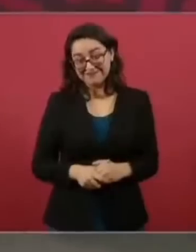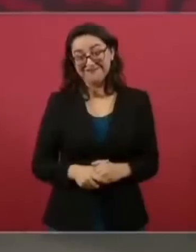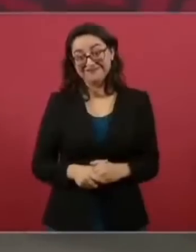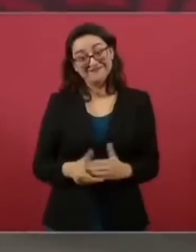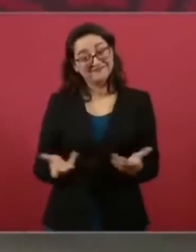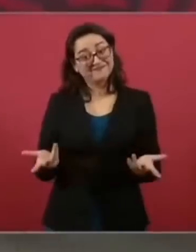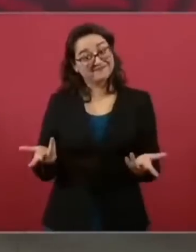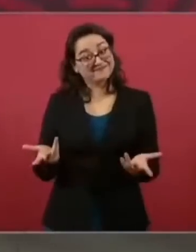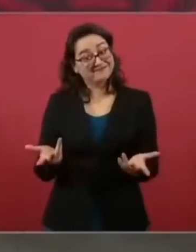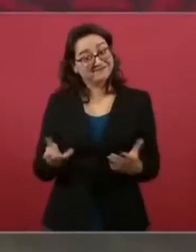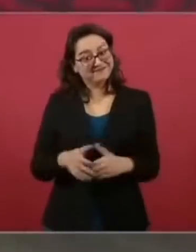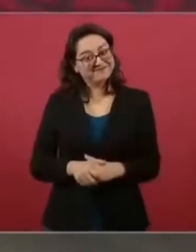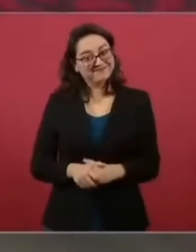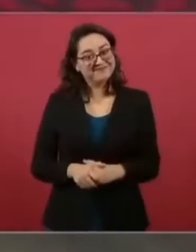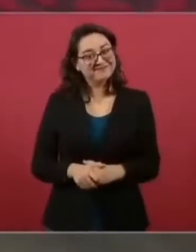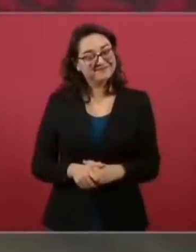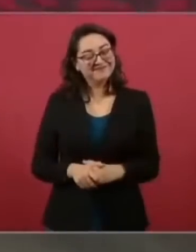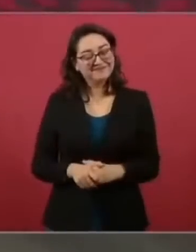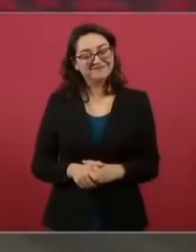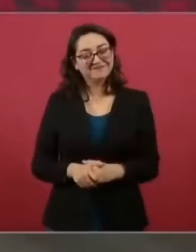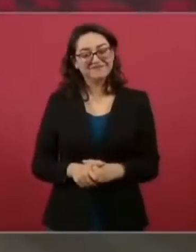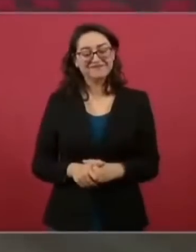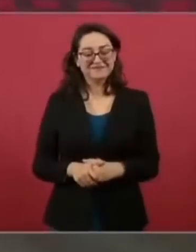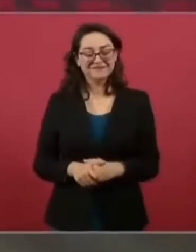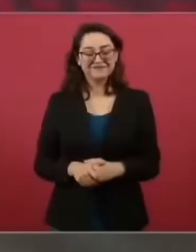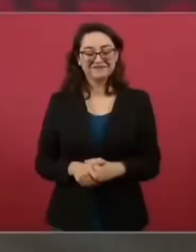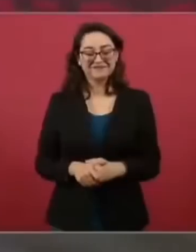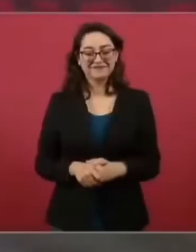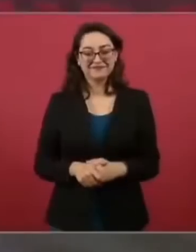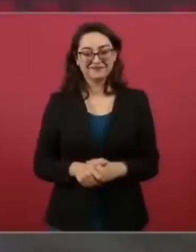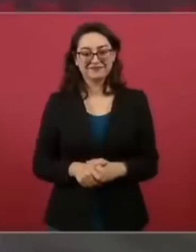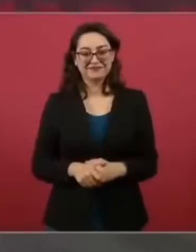Así es. O sea, es que